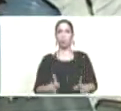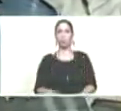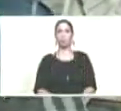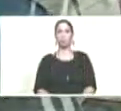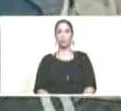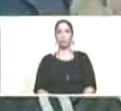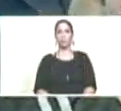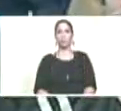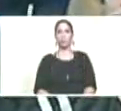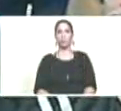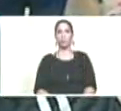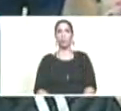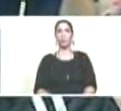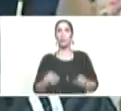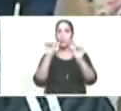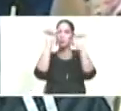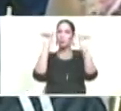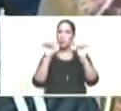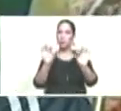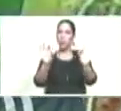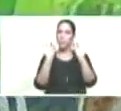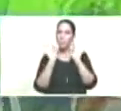en una situación especial.